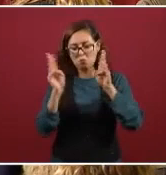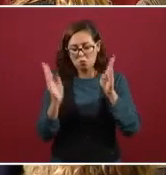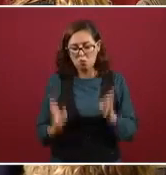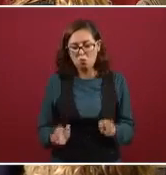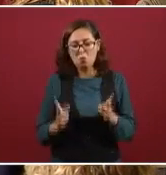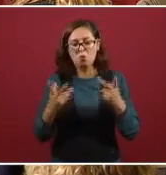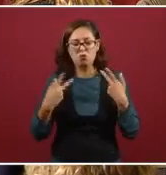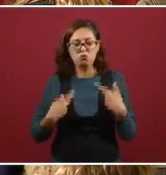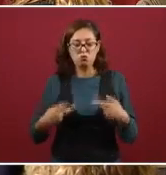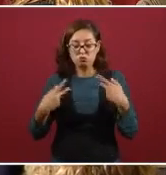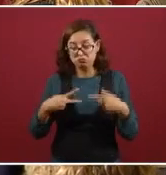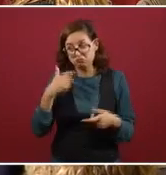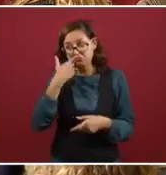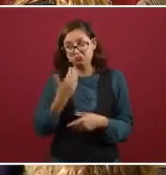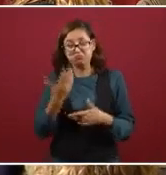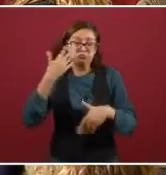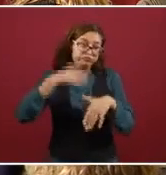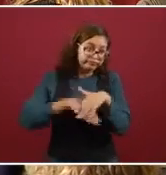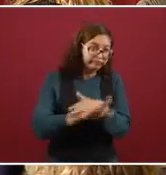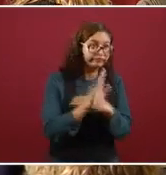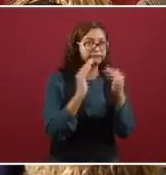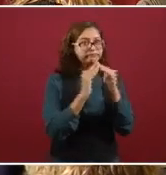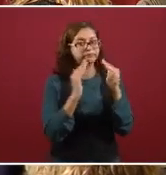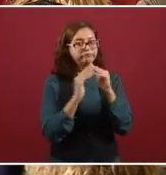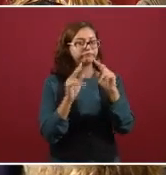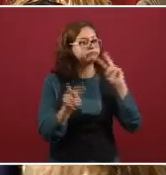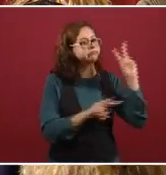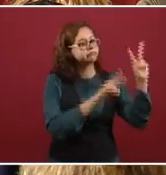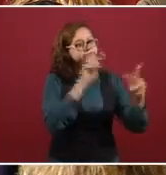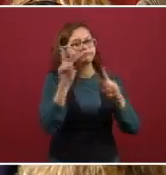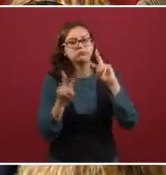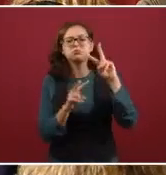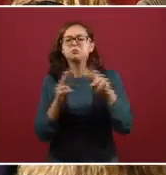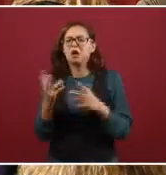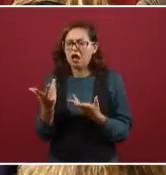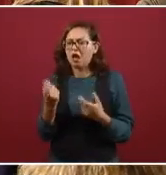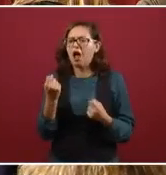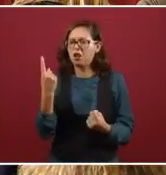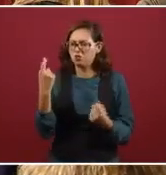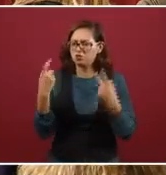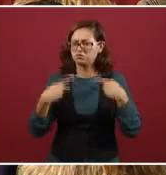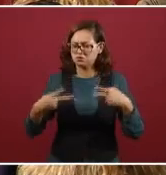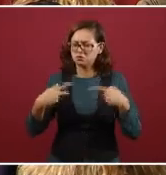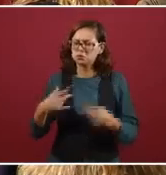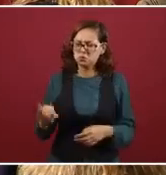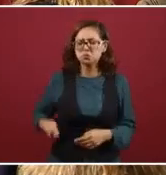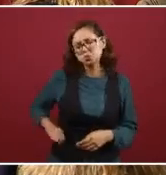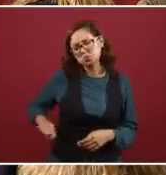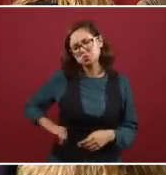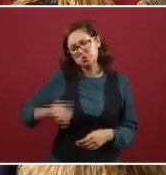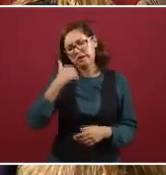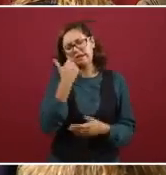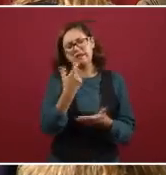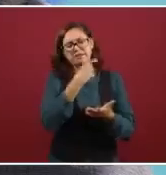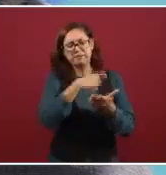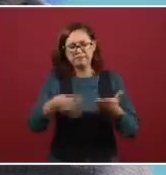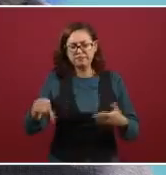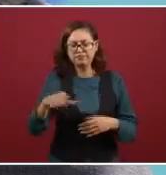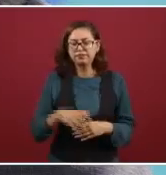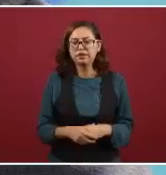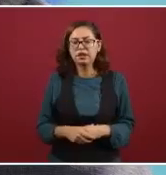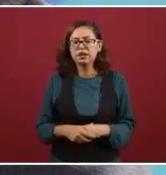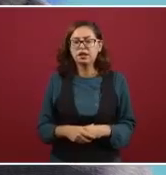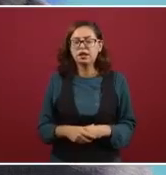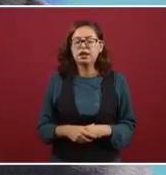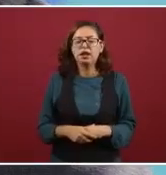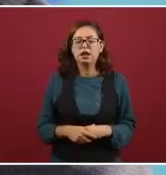fuera de la vivienda. Hemos recibido interés de diversos grupos, les voy a comentar. Algunos embajadores han ido a visitar